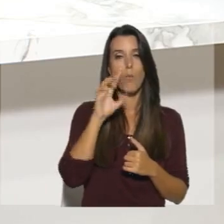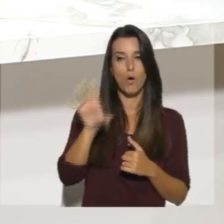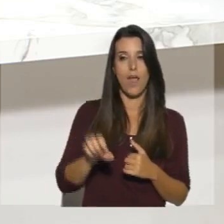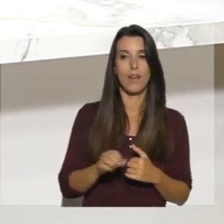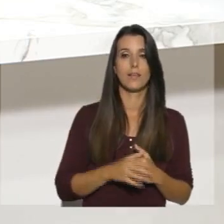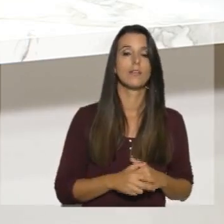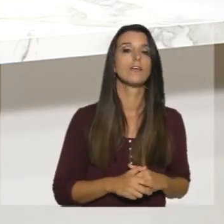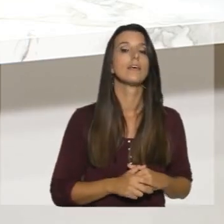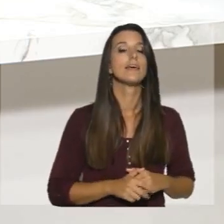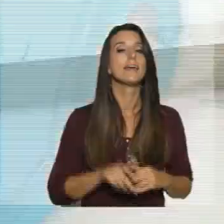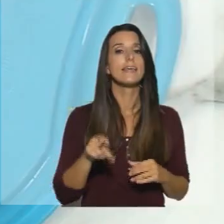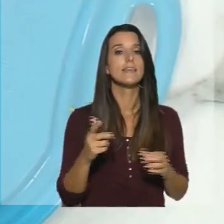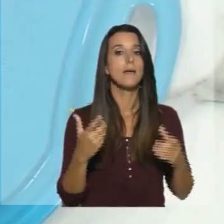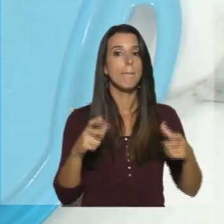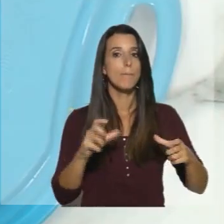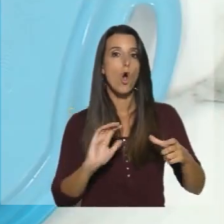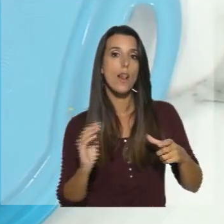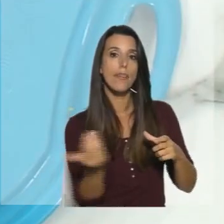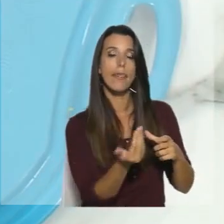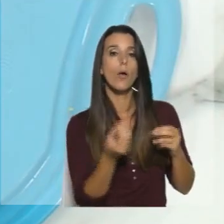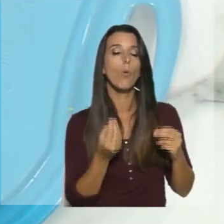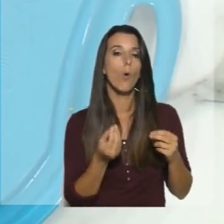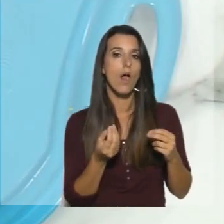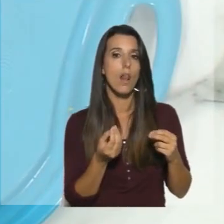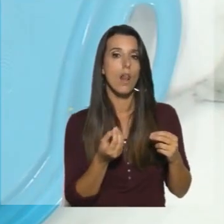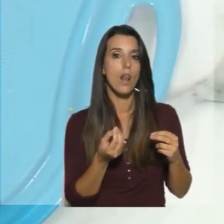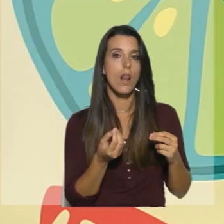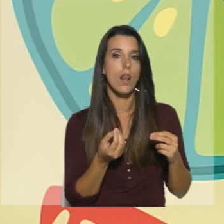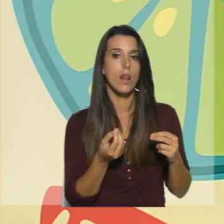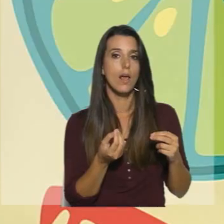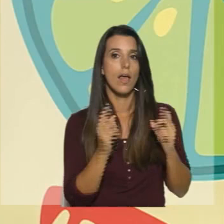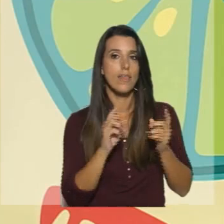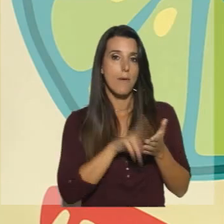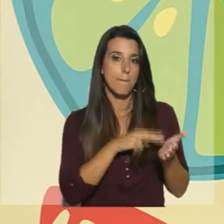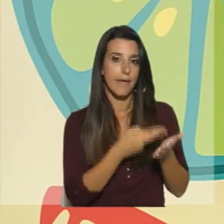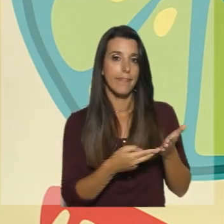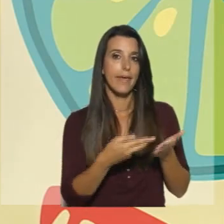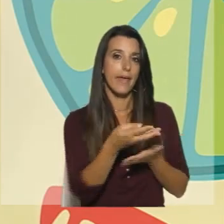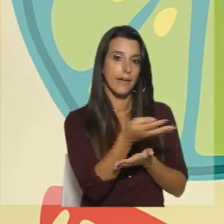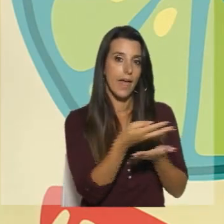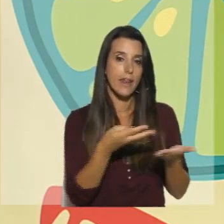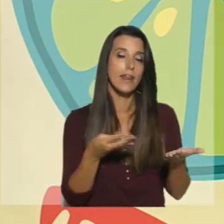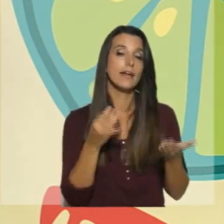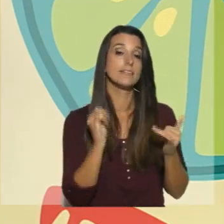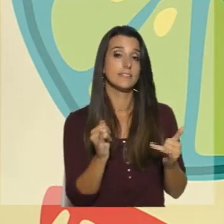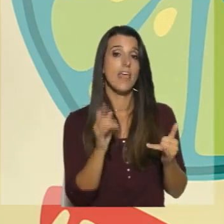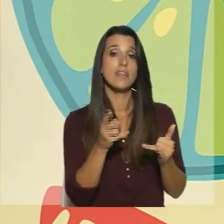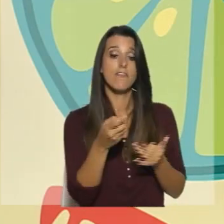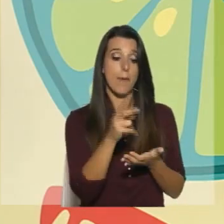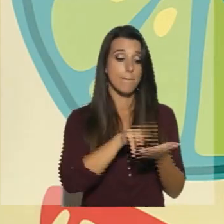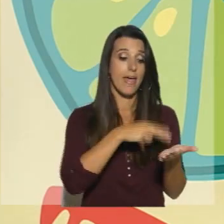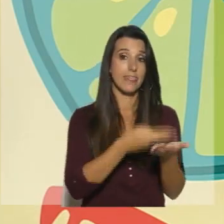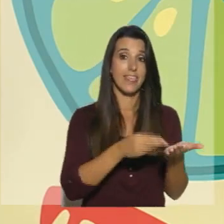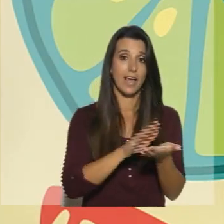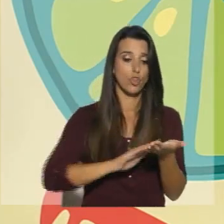Perfecto. Y ese molde, Paulita, lo llevamos con... tiene que estar enmantecado, tiene que estar... Tiene que estar enmantecado con,